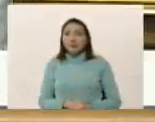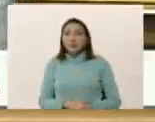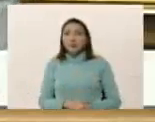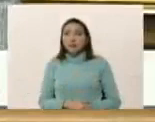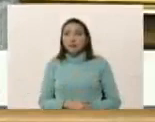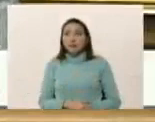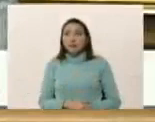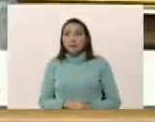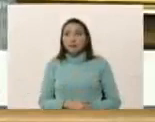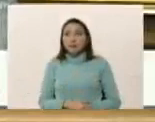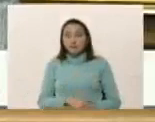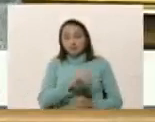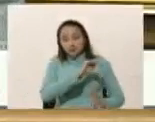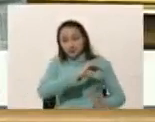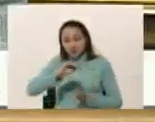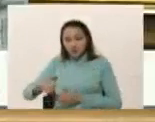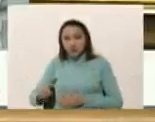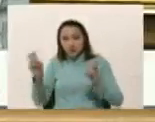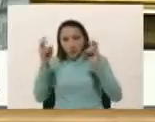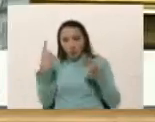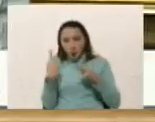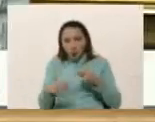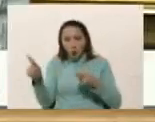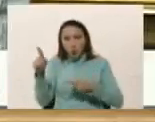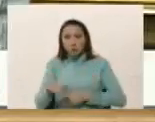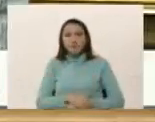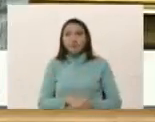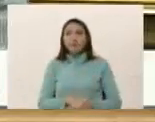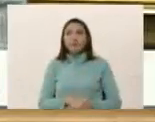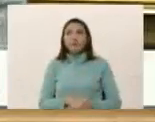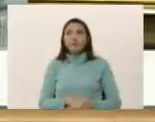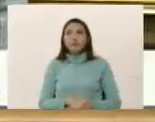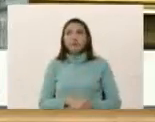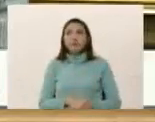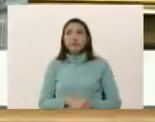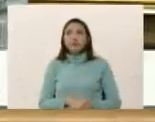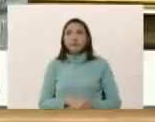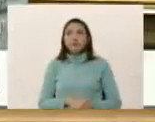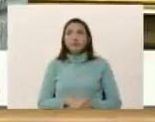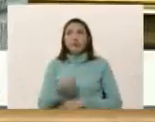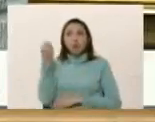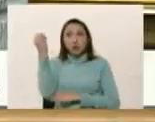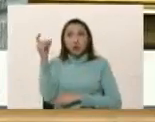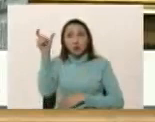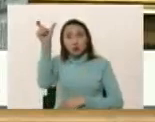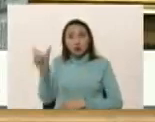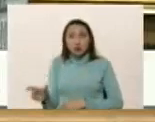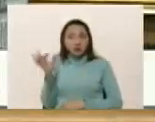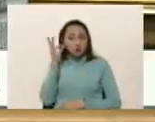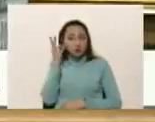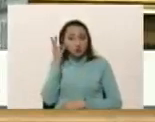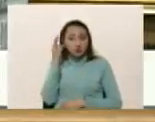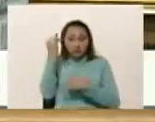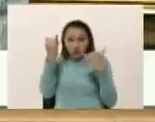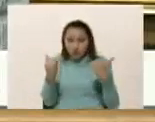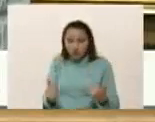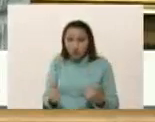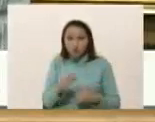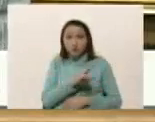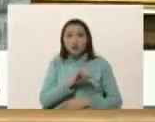el siguiente punto del orden del día voy a dar en el derecho de palabra a la diputada hacia villegas